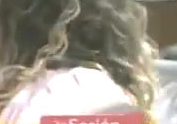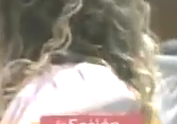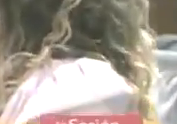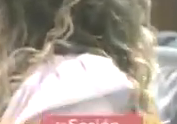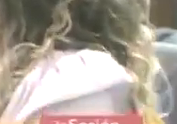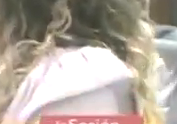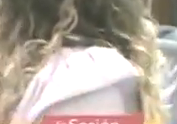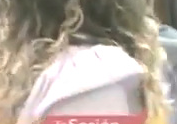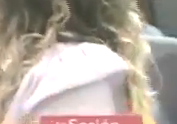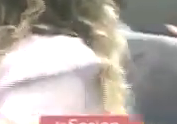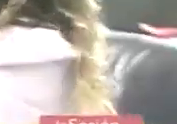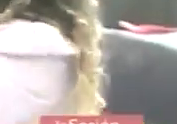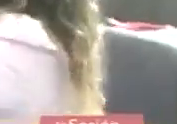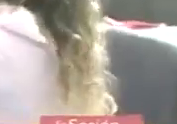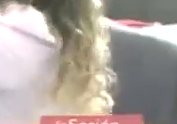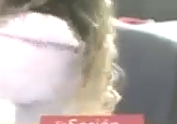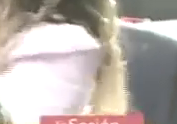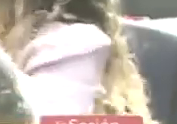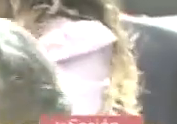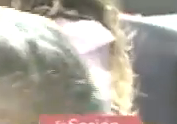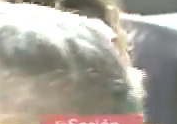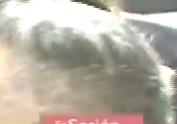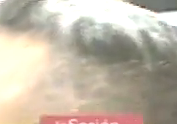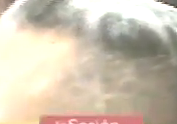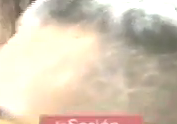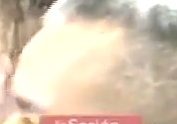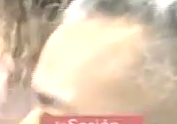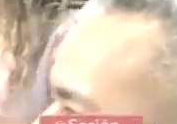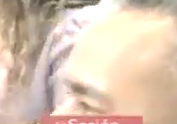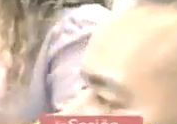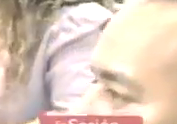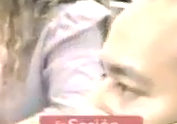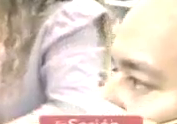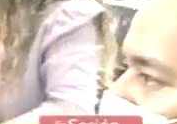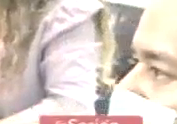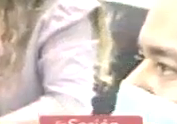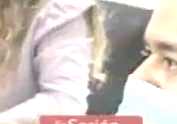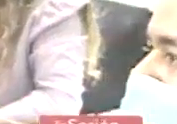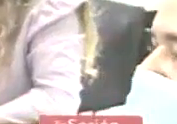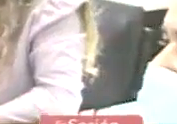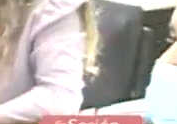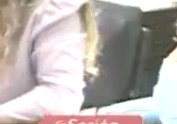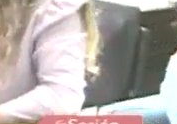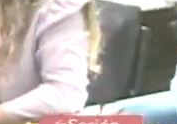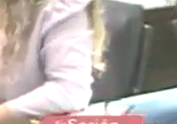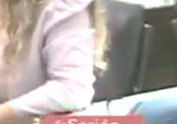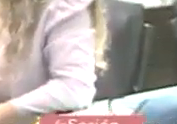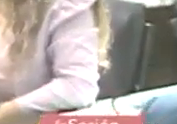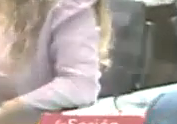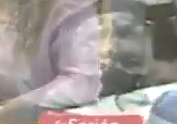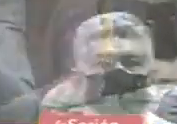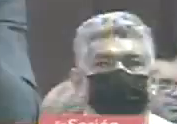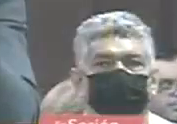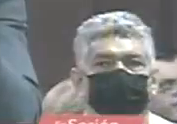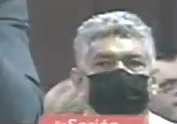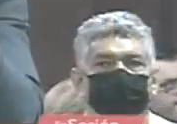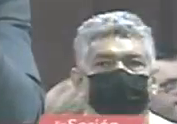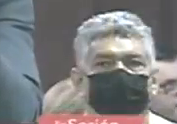apenas se sintieron victoriosos en ese año, en ese 2002, y escondieron y lo tiraron en un